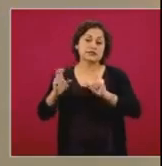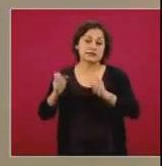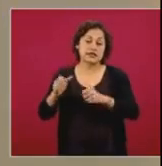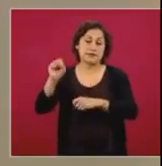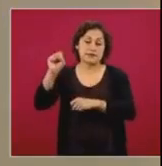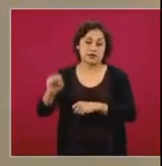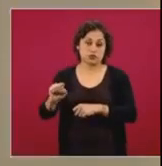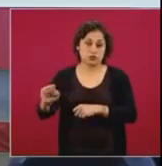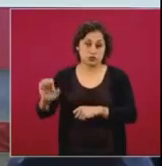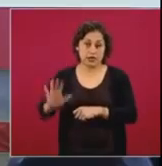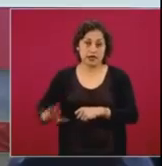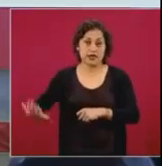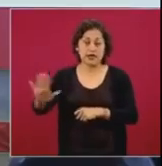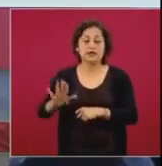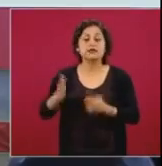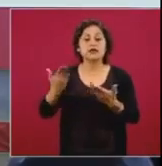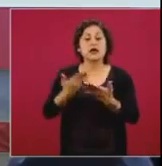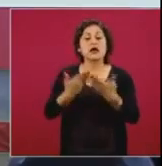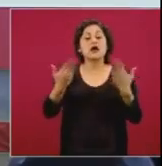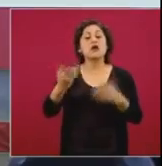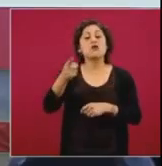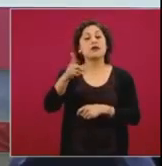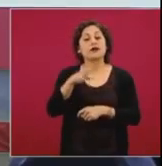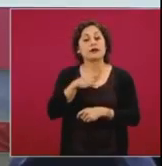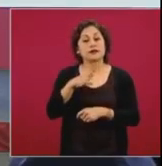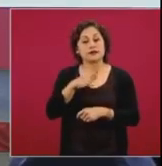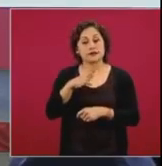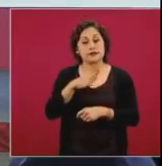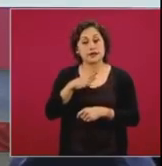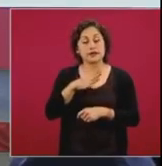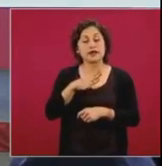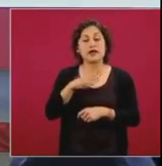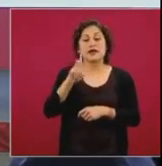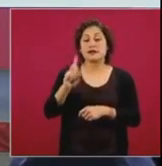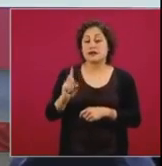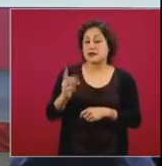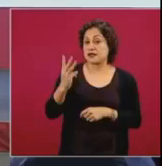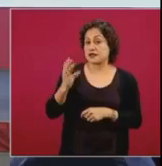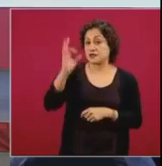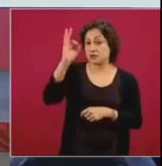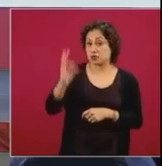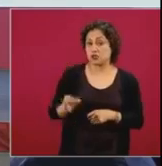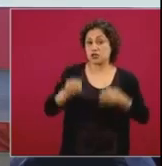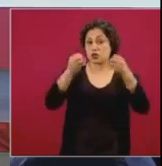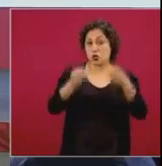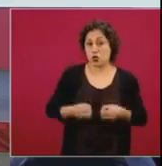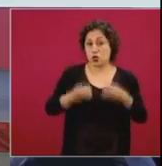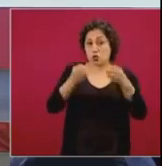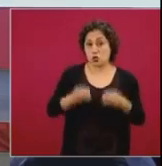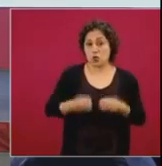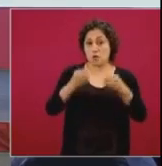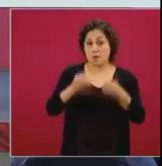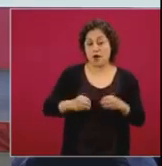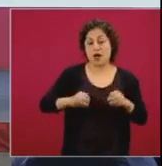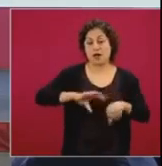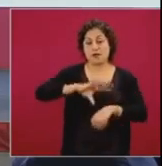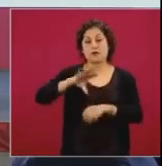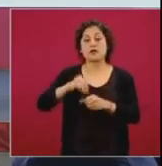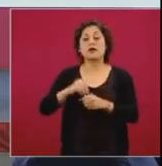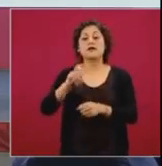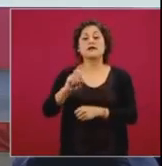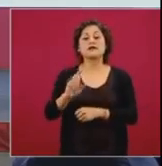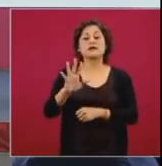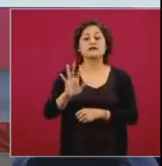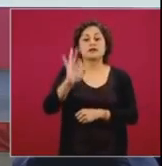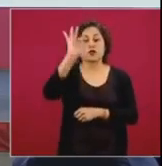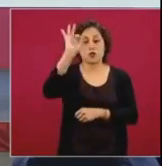actualmente una ocupación total del 33%, una ocupación general del 35%